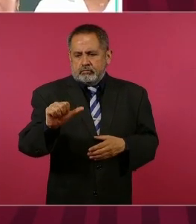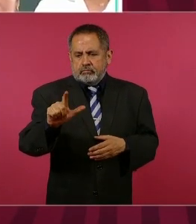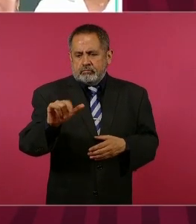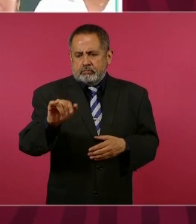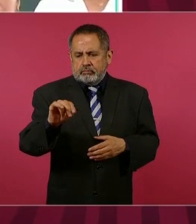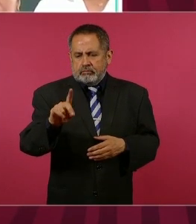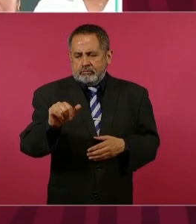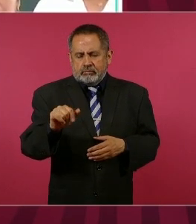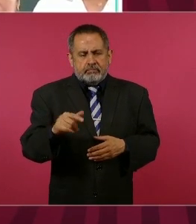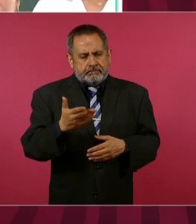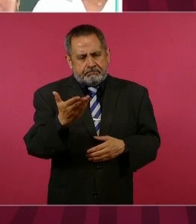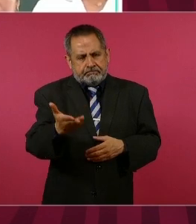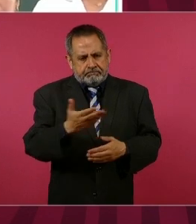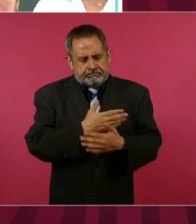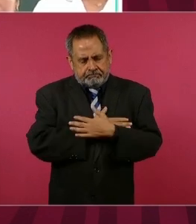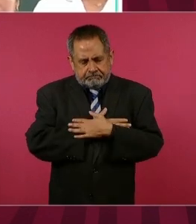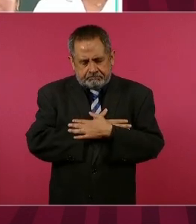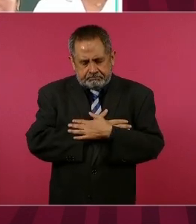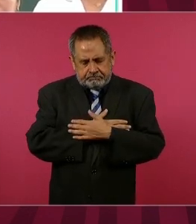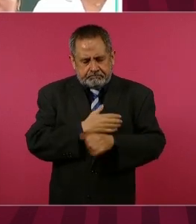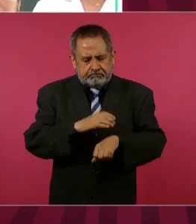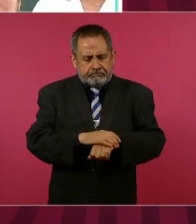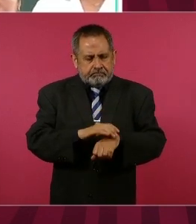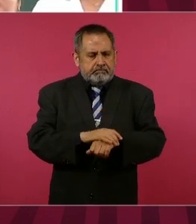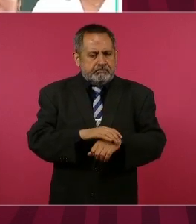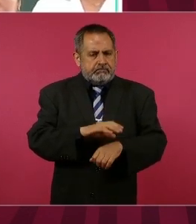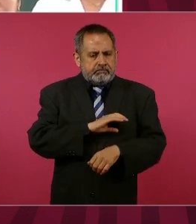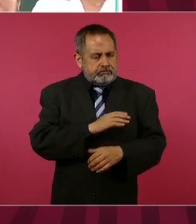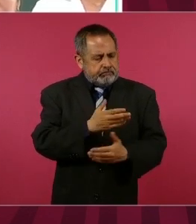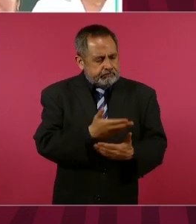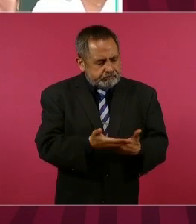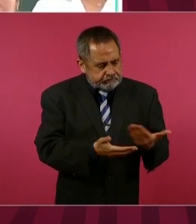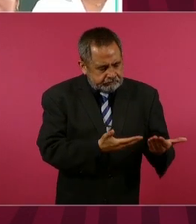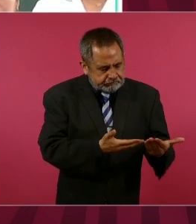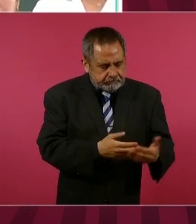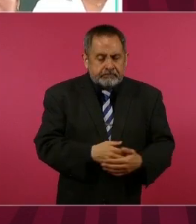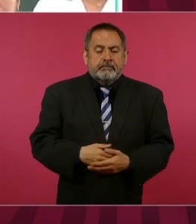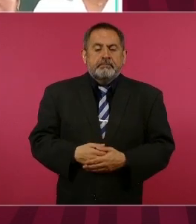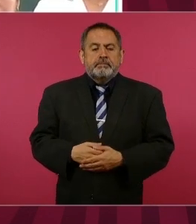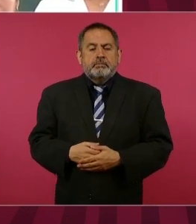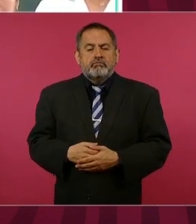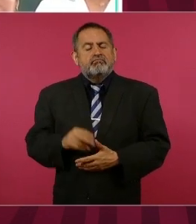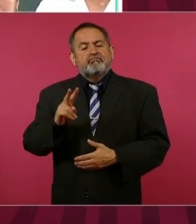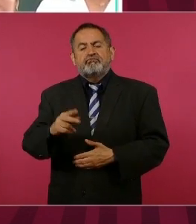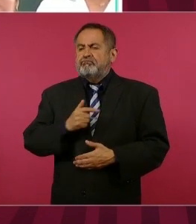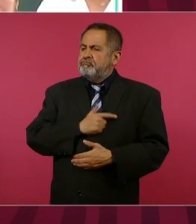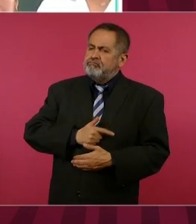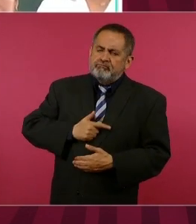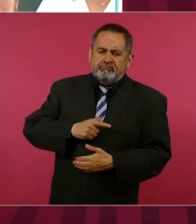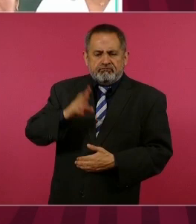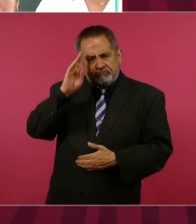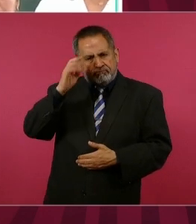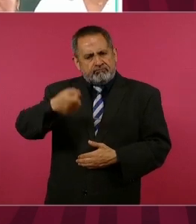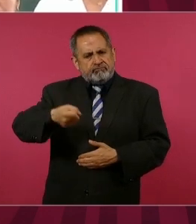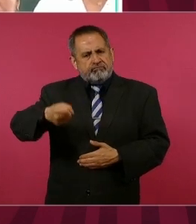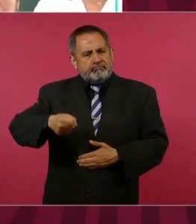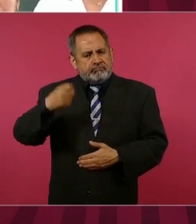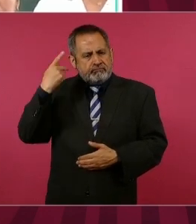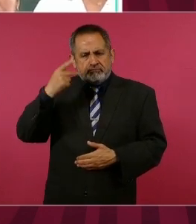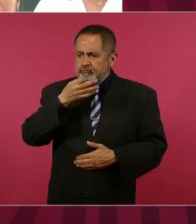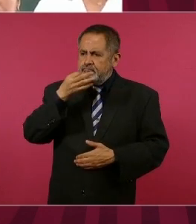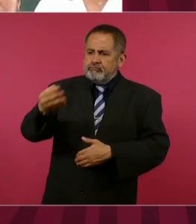familiares y amigos y nos sumamos a la voluntad del señor presidente. Es un gusto y un honor saludar desde Puebla a nuestro